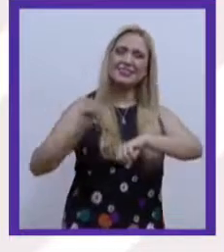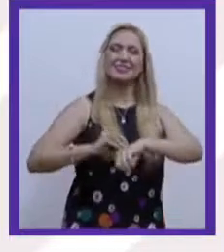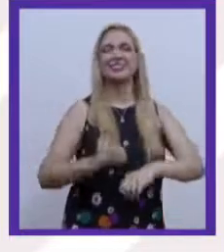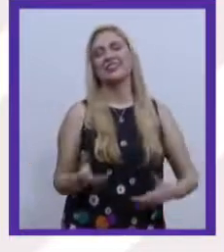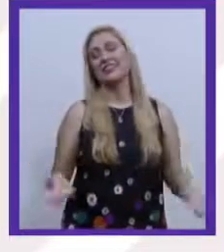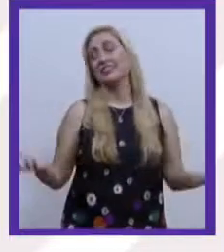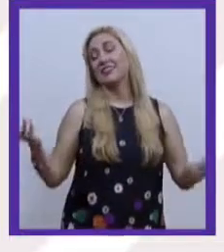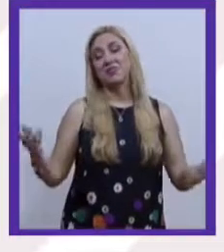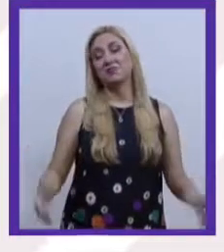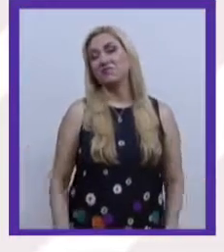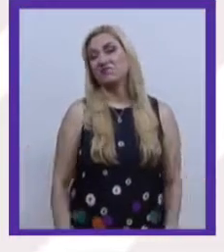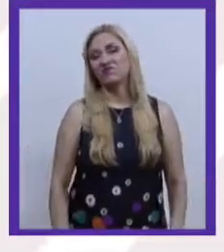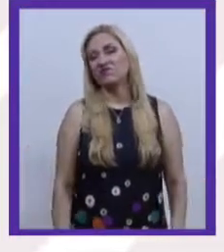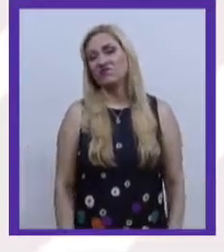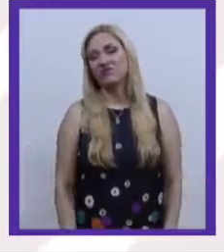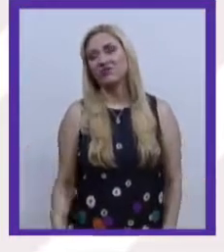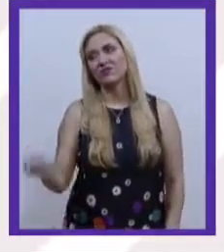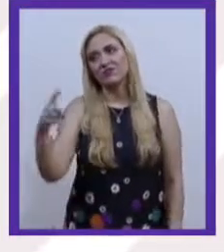la idea de